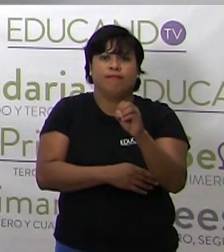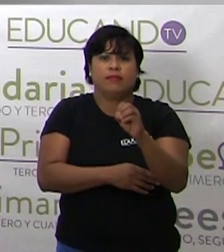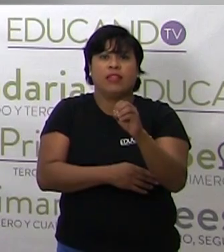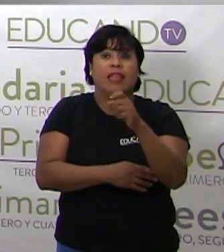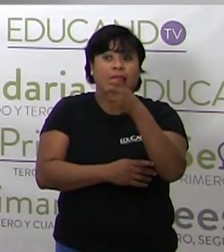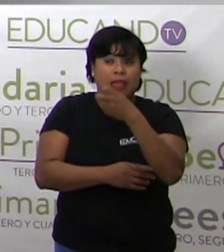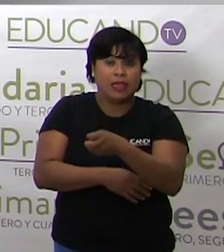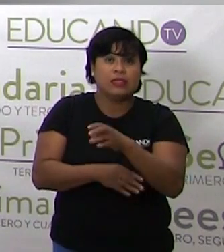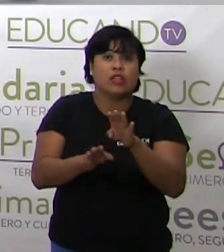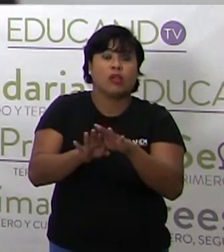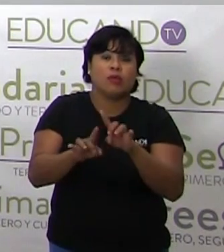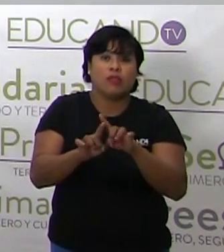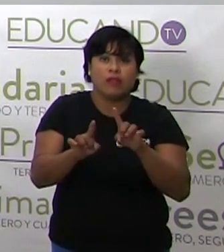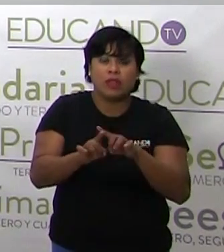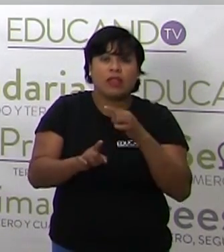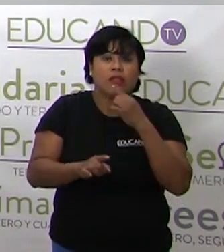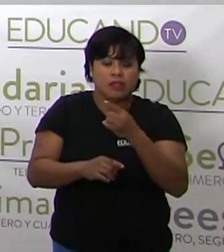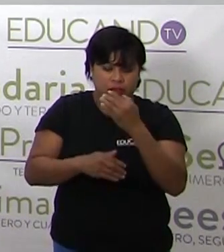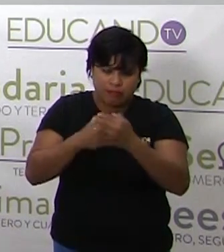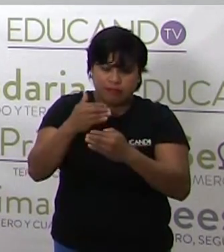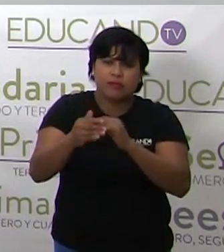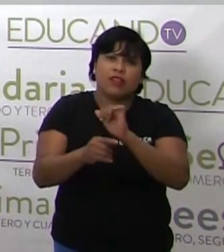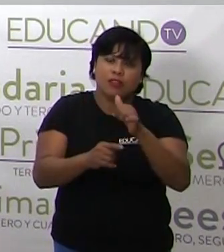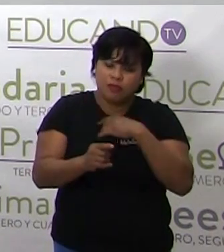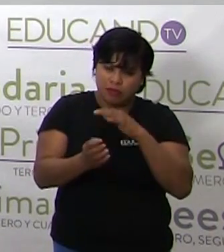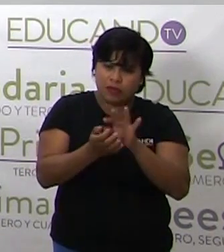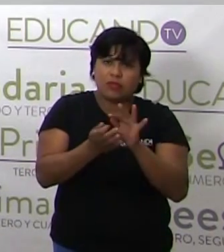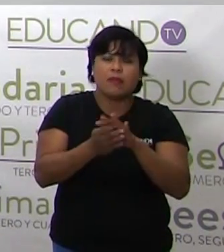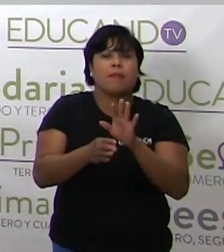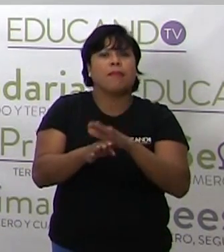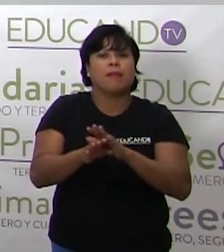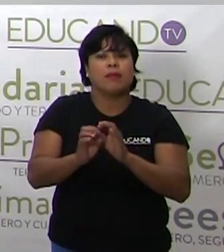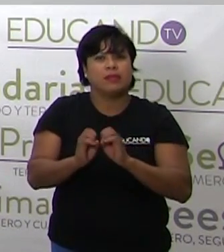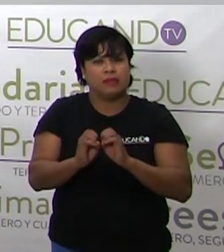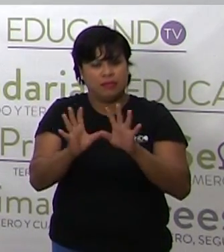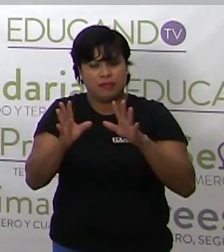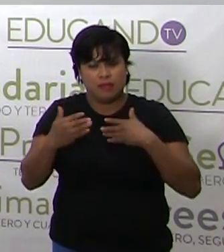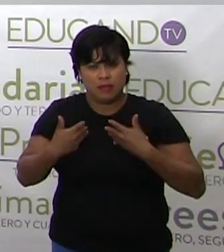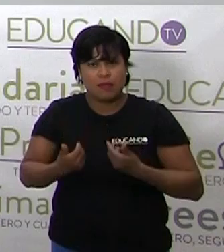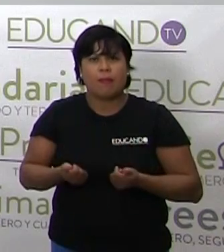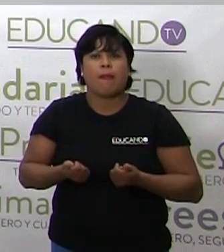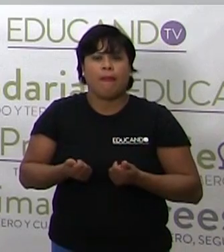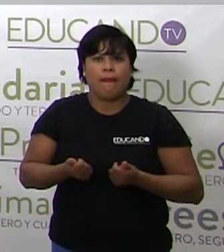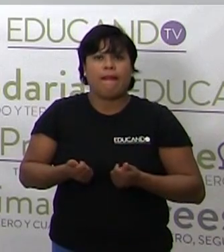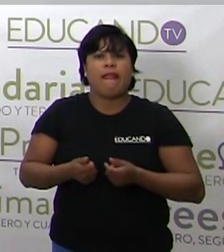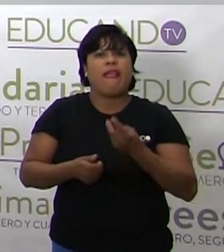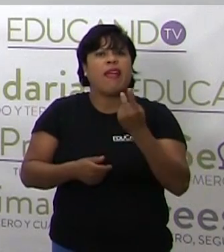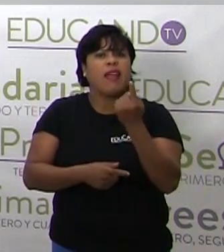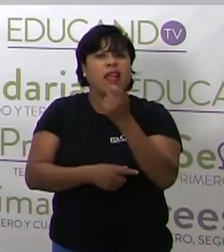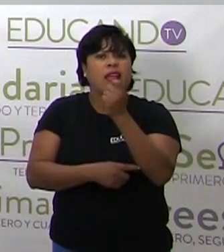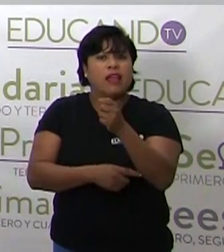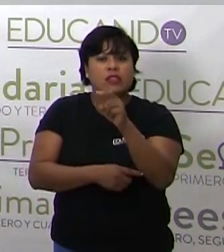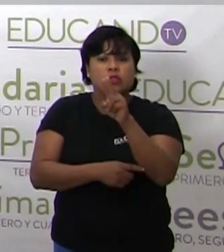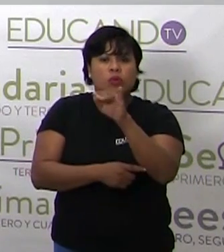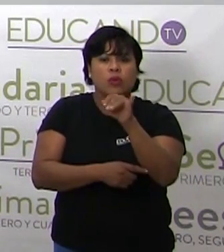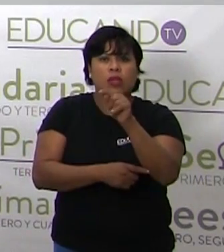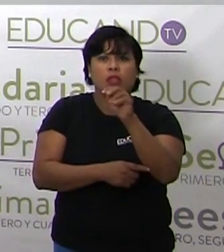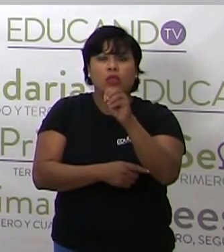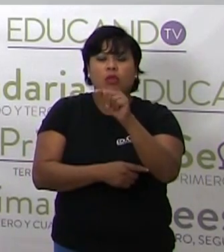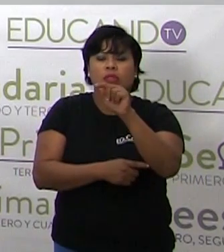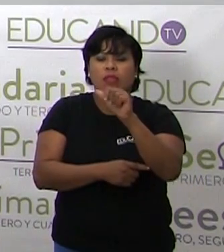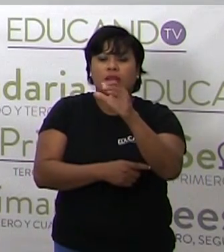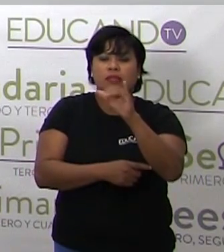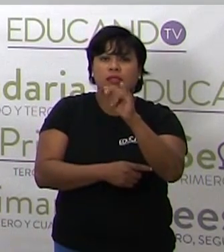que en otras clases posteriores vamos a explicar de una manera todavía mucho más amplia. ¿Y qué es el sujeto